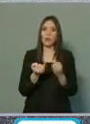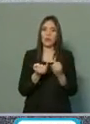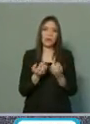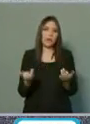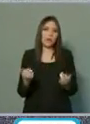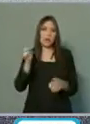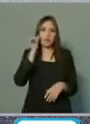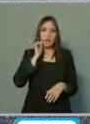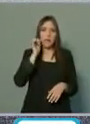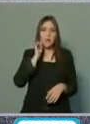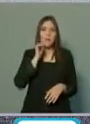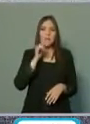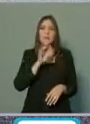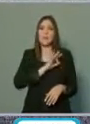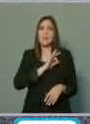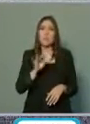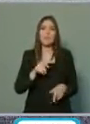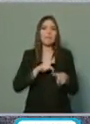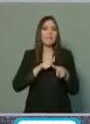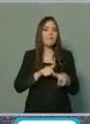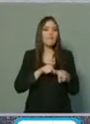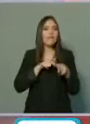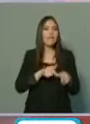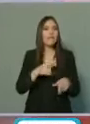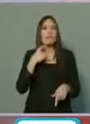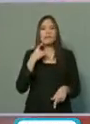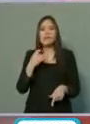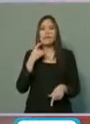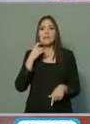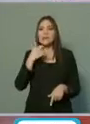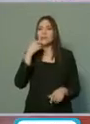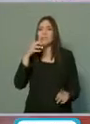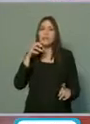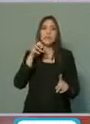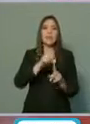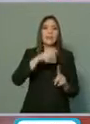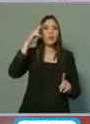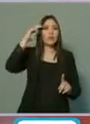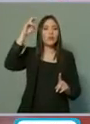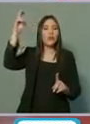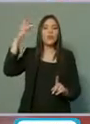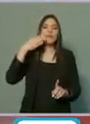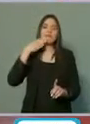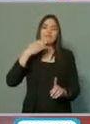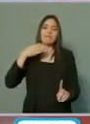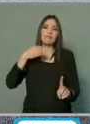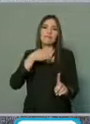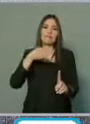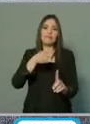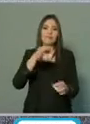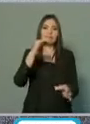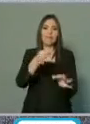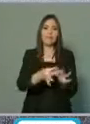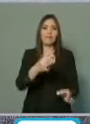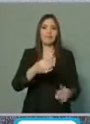De seguir intentando alcanzar pues nuestros sueños y de la forma adecuada, por el camino correcto. Muchísimas gracias